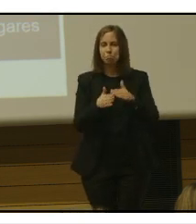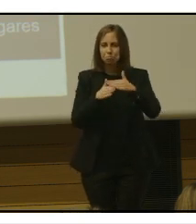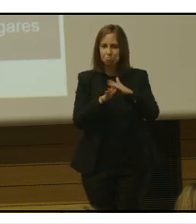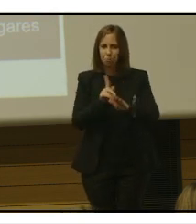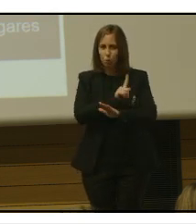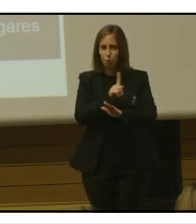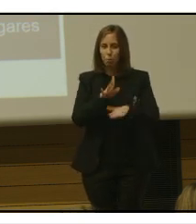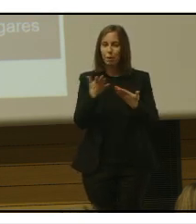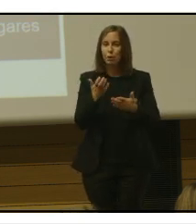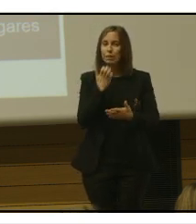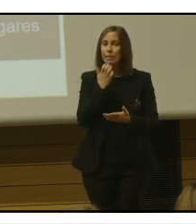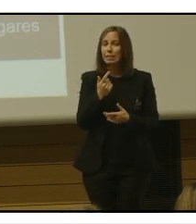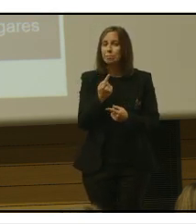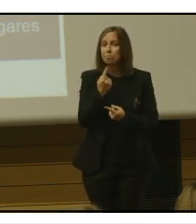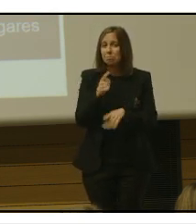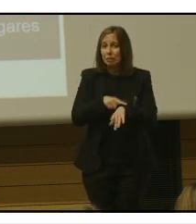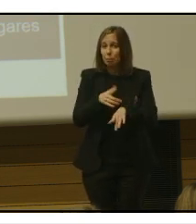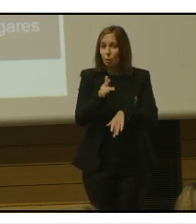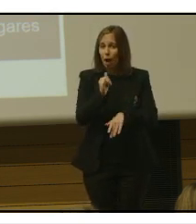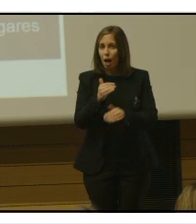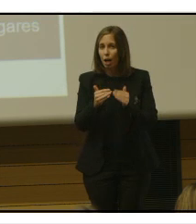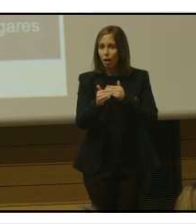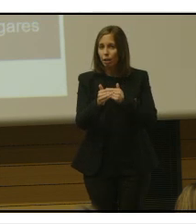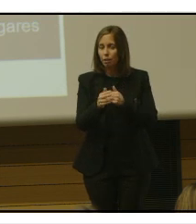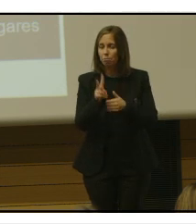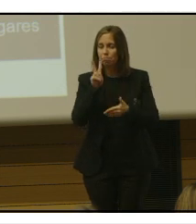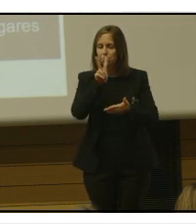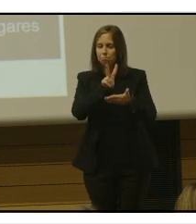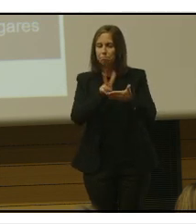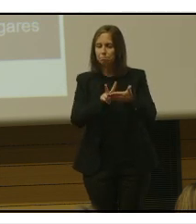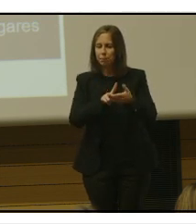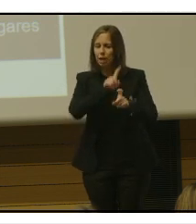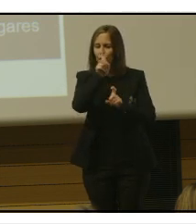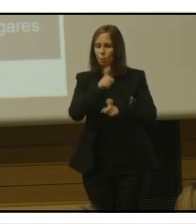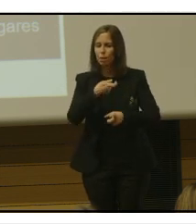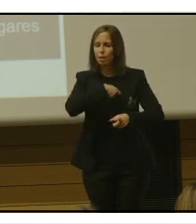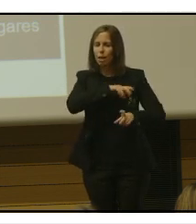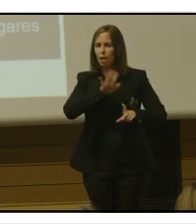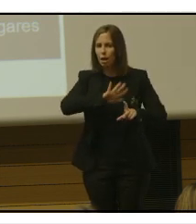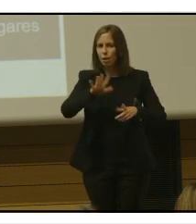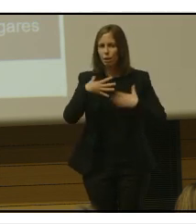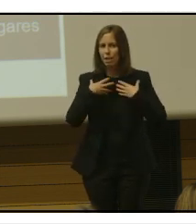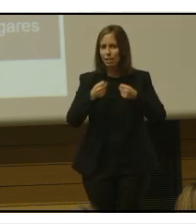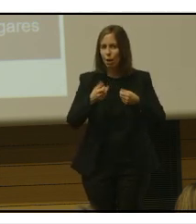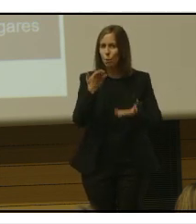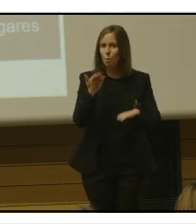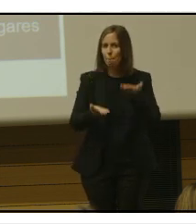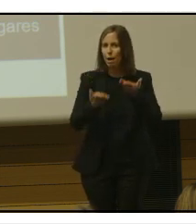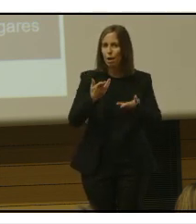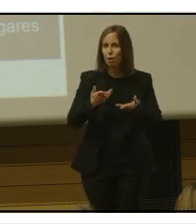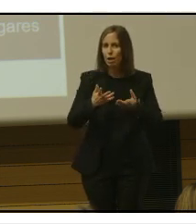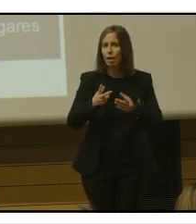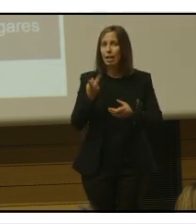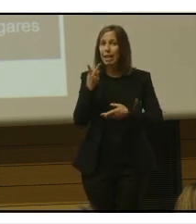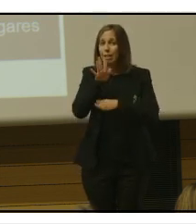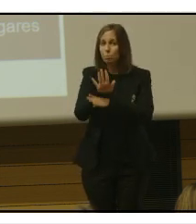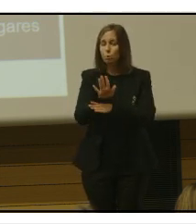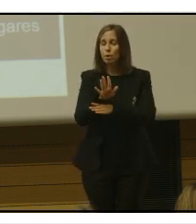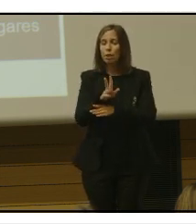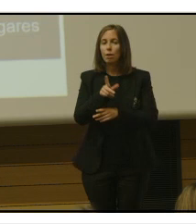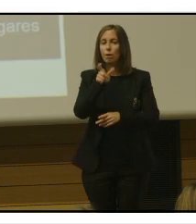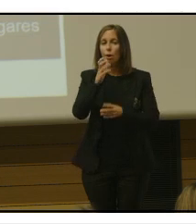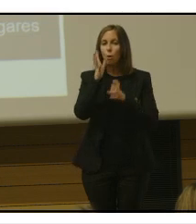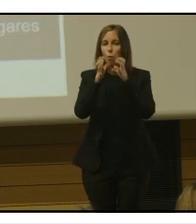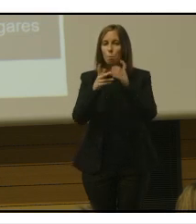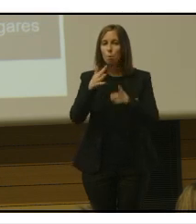esto, pero si alguna vez tenéis un ratito, echadle un vistazo a las encuestas nacionales de salud que valoran la exposición a humo ambiental de tabaco. Nosotros